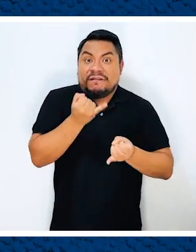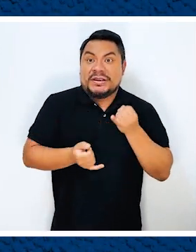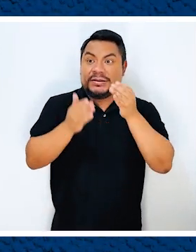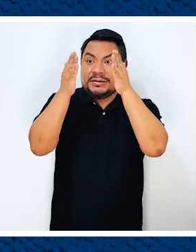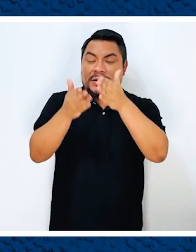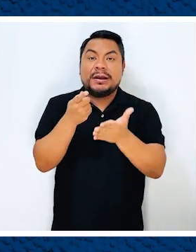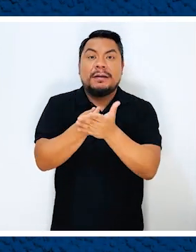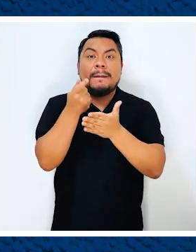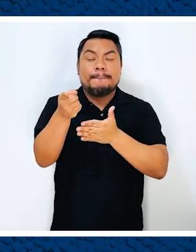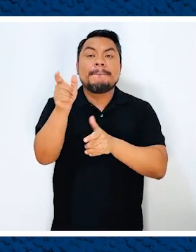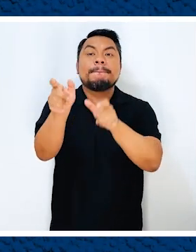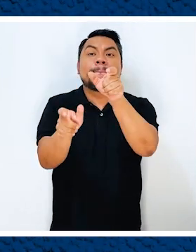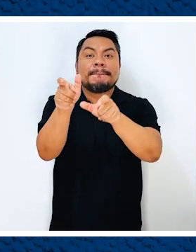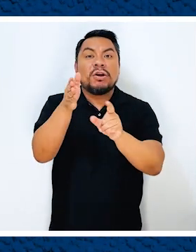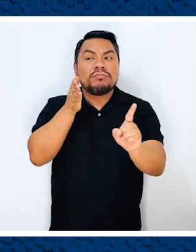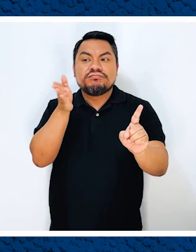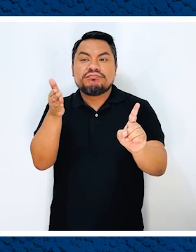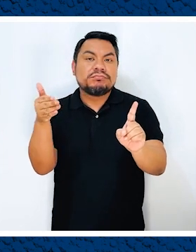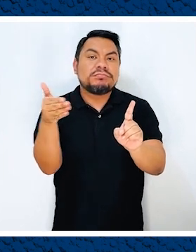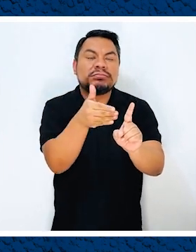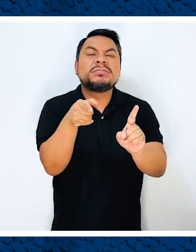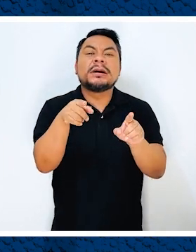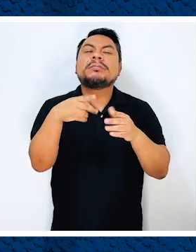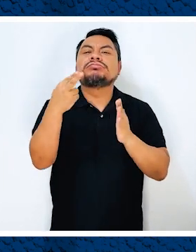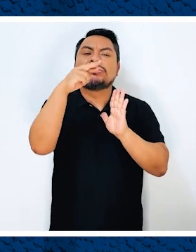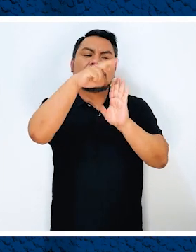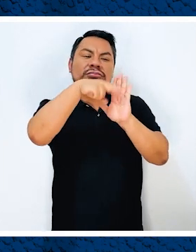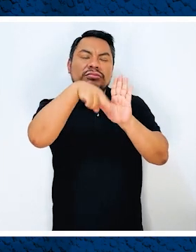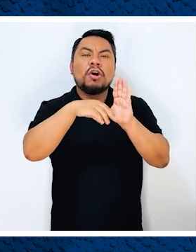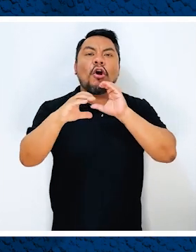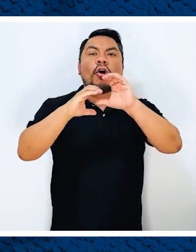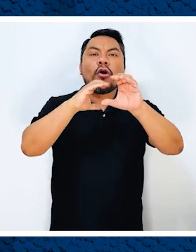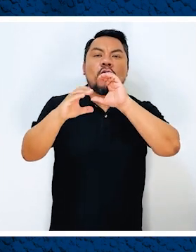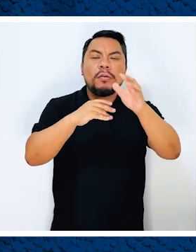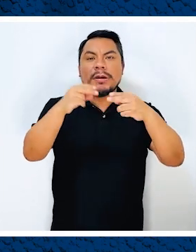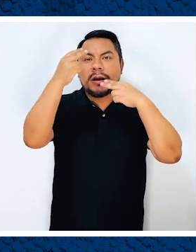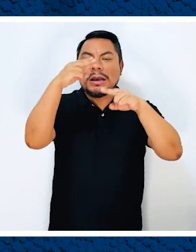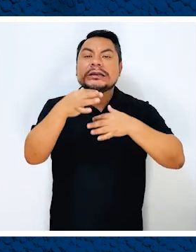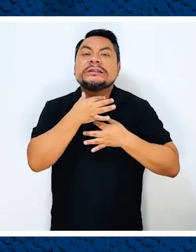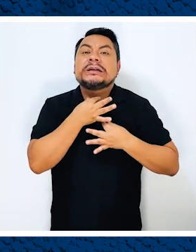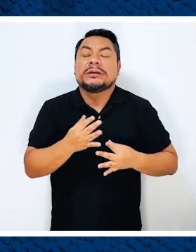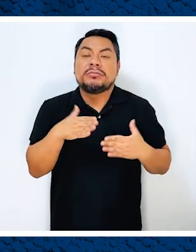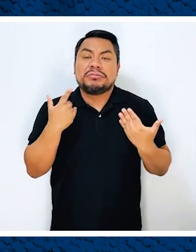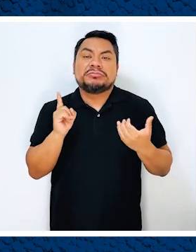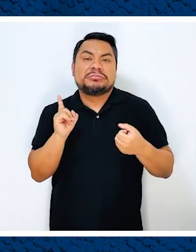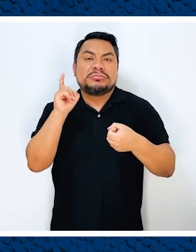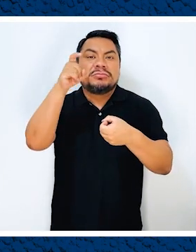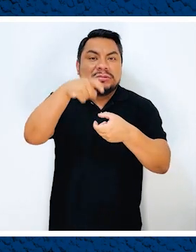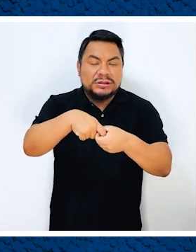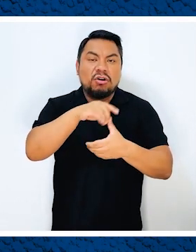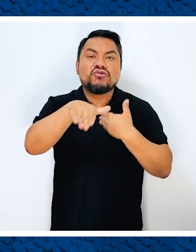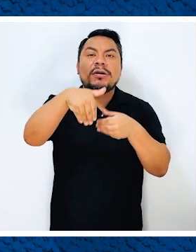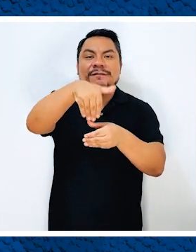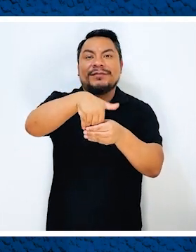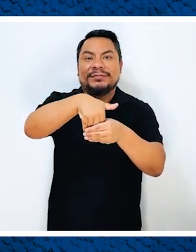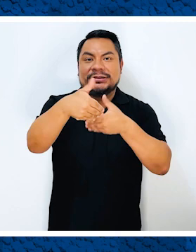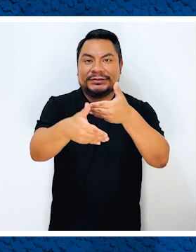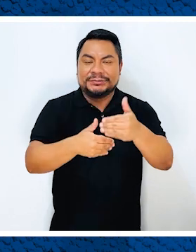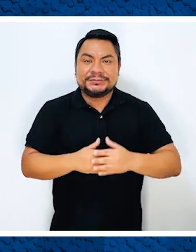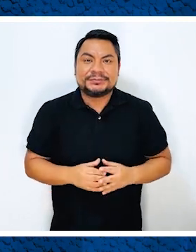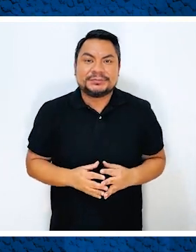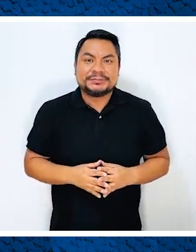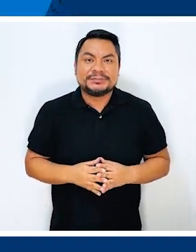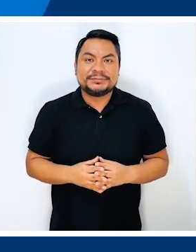módulo Financiamiento Público Indirecto permite el registro de medios de comunicación interesados en participar en la franja